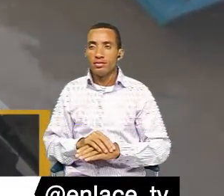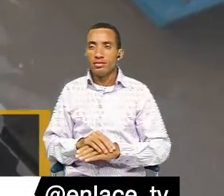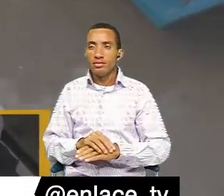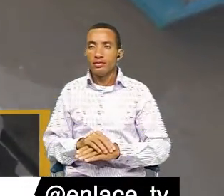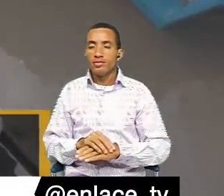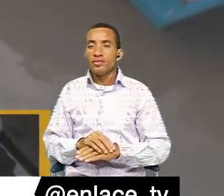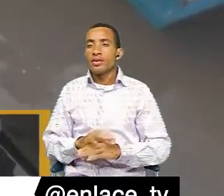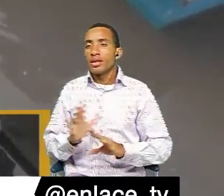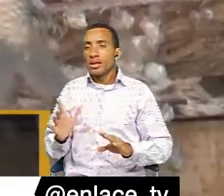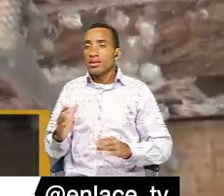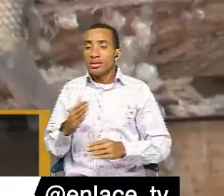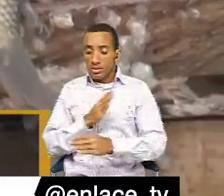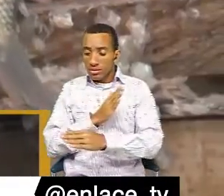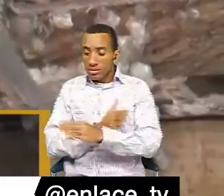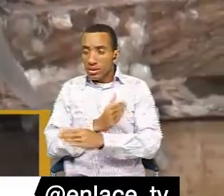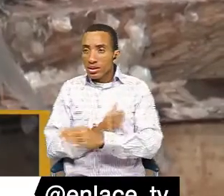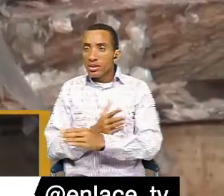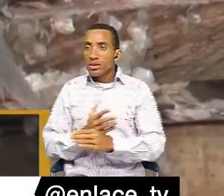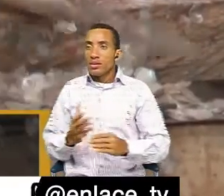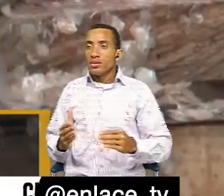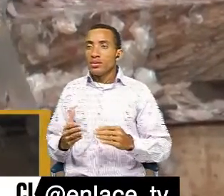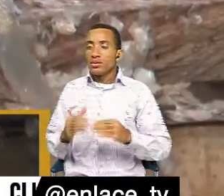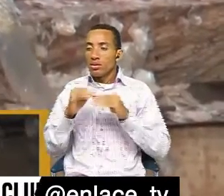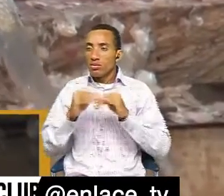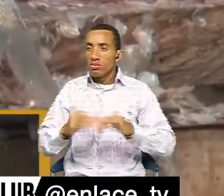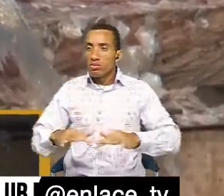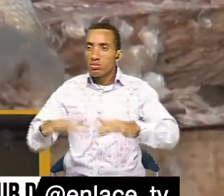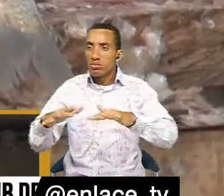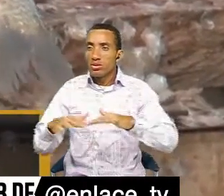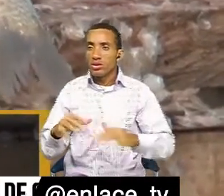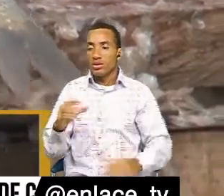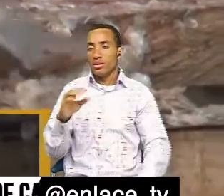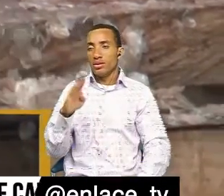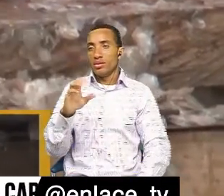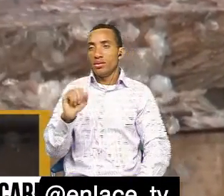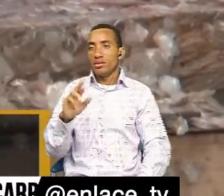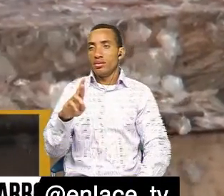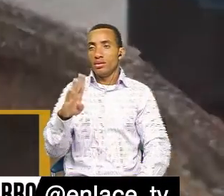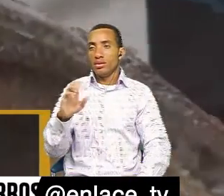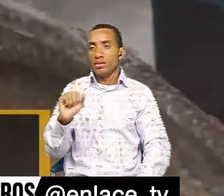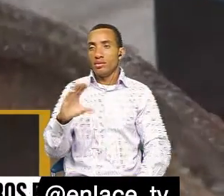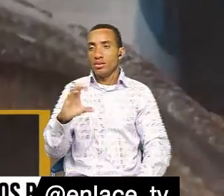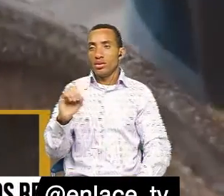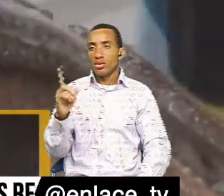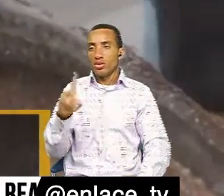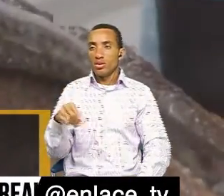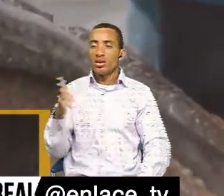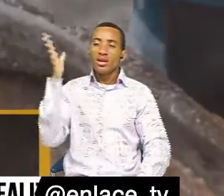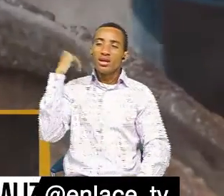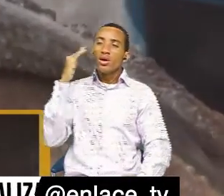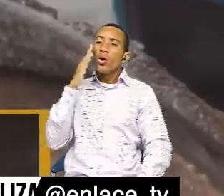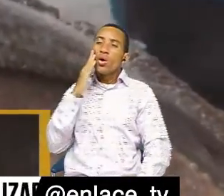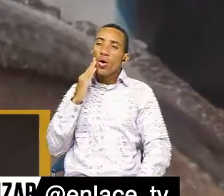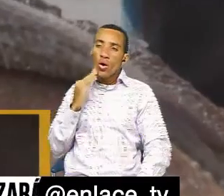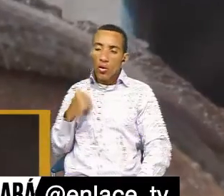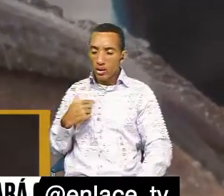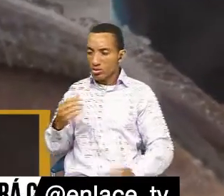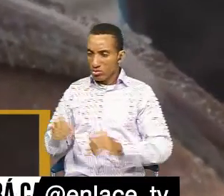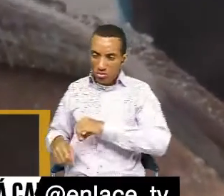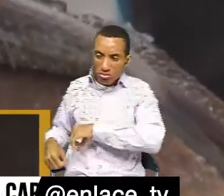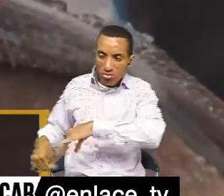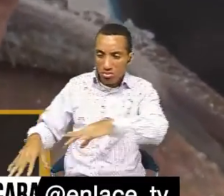y es un pescado que viene de la Ciénaga de Barbacoa y de Sogamoso, porque yo en mi tiempo de mi juventud fui pescador y